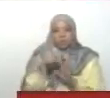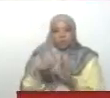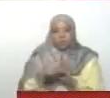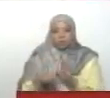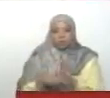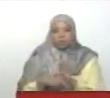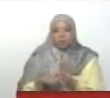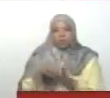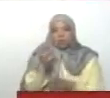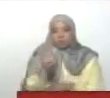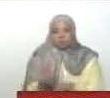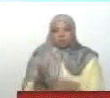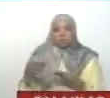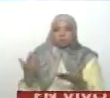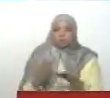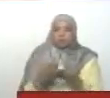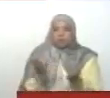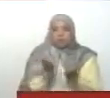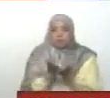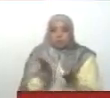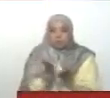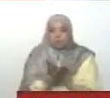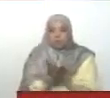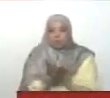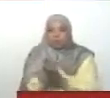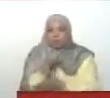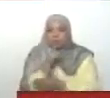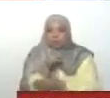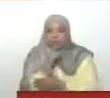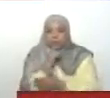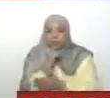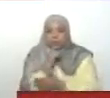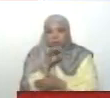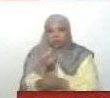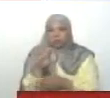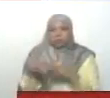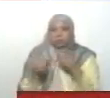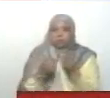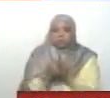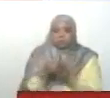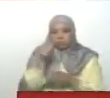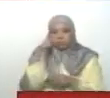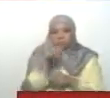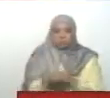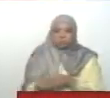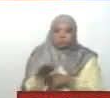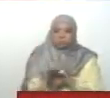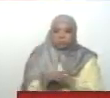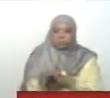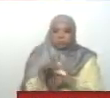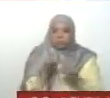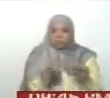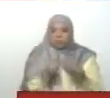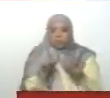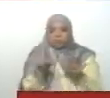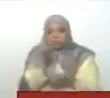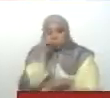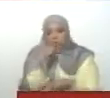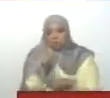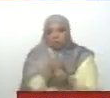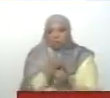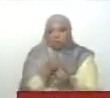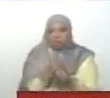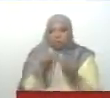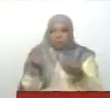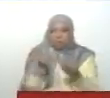3, 4 tonos, porque no era de escuela, porque en esa época era muy difícil la escuela. ¿En el 4? apenas con 16 años. Entonces,